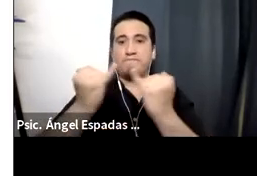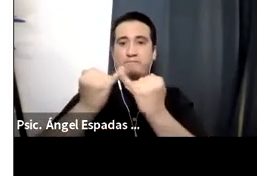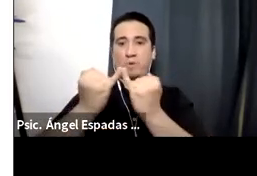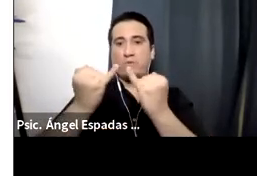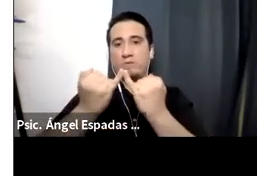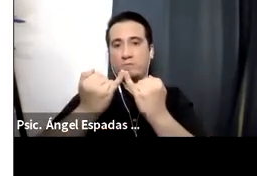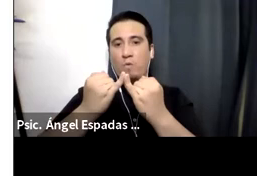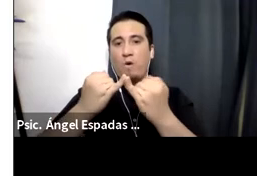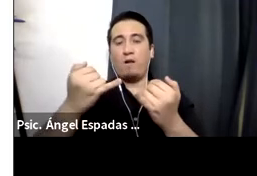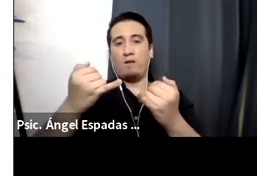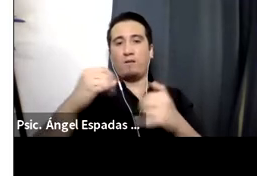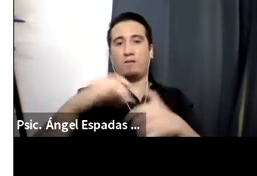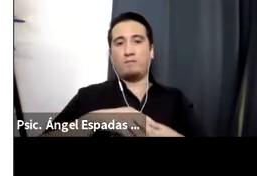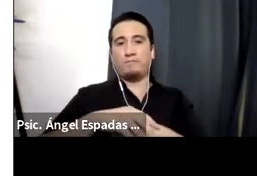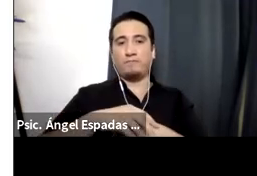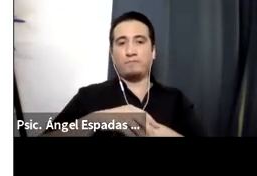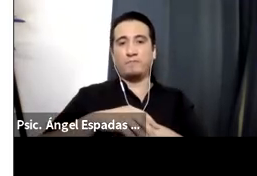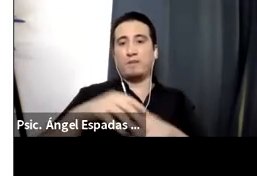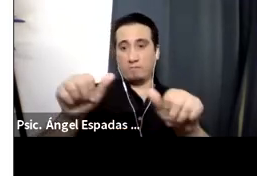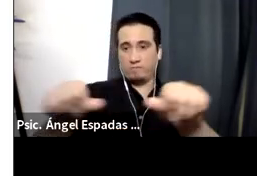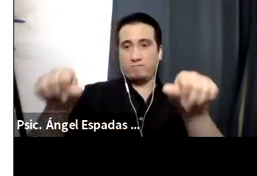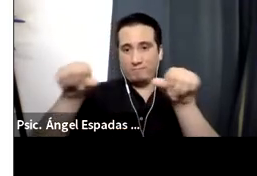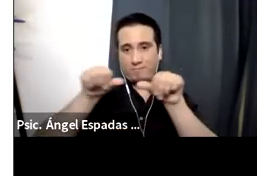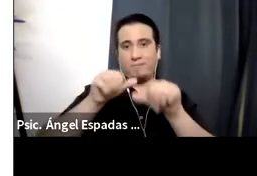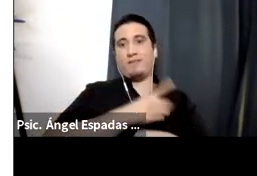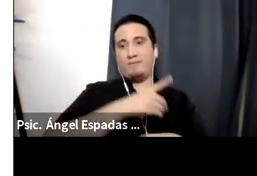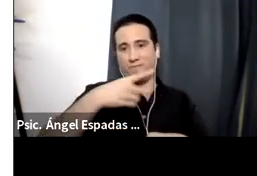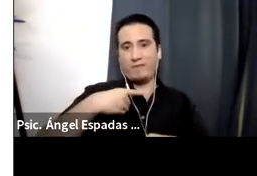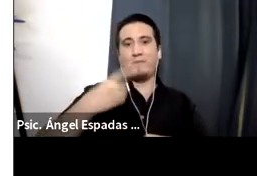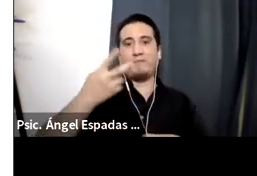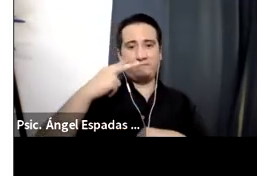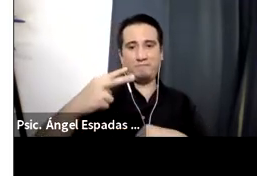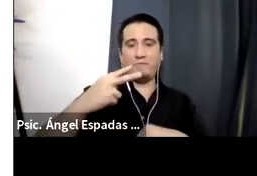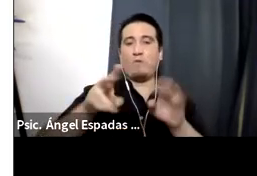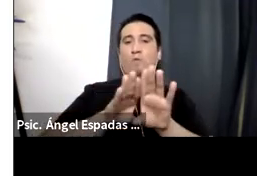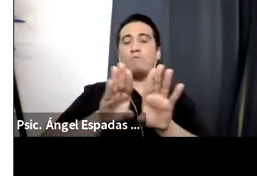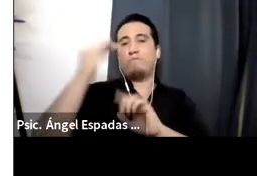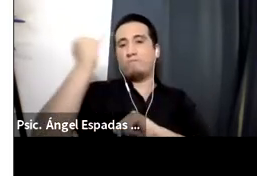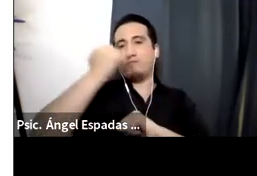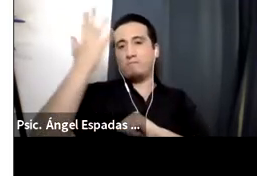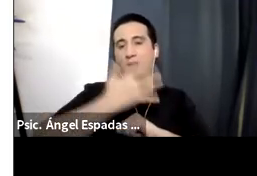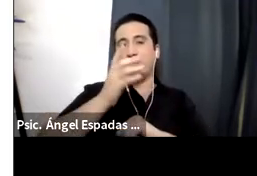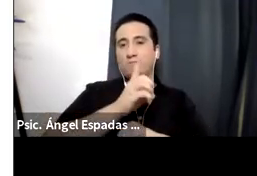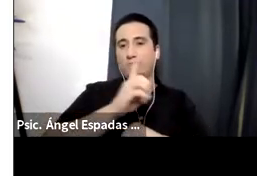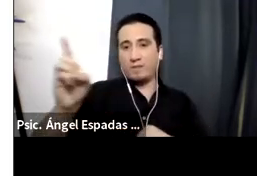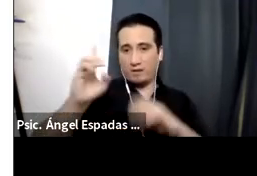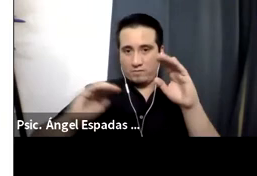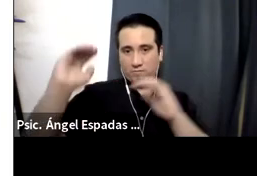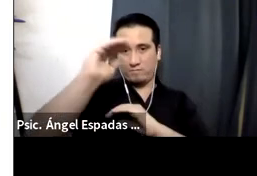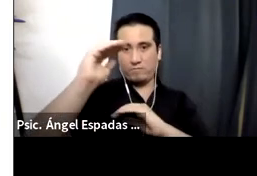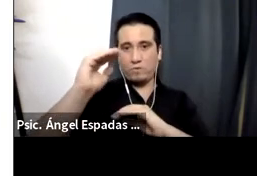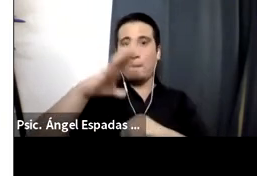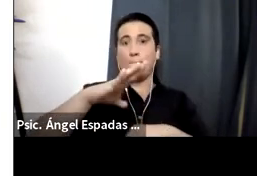que responder. Entonces podemos ver en la imagen del lado derecho cómo arriba hay más espacio para